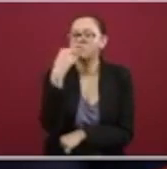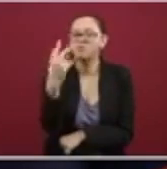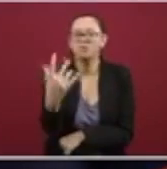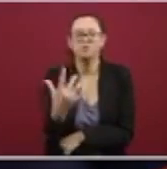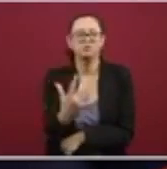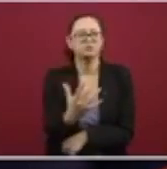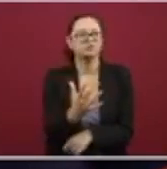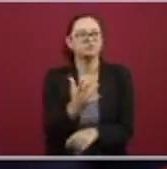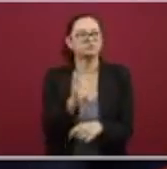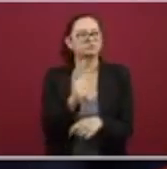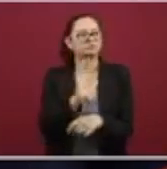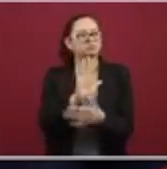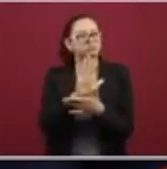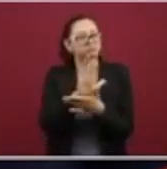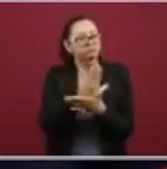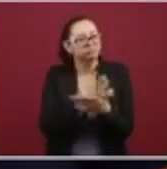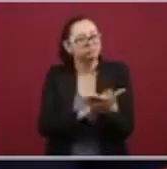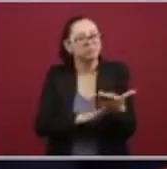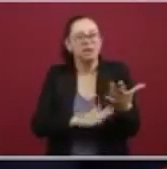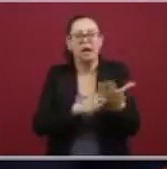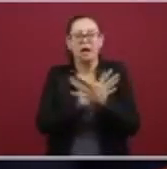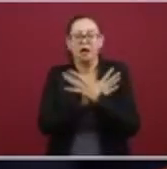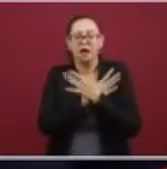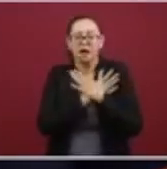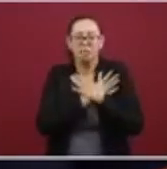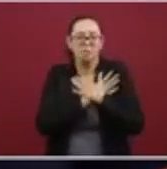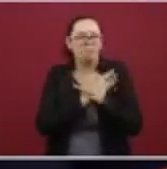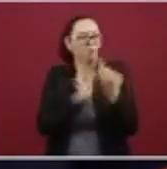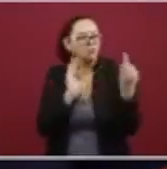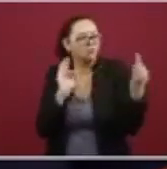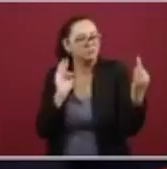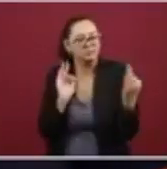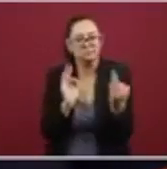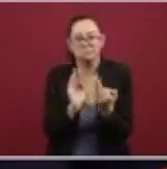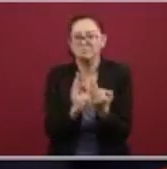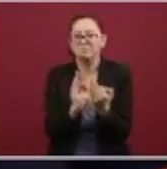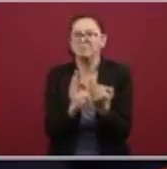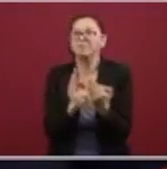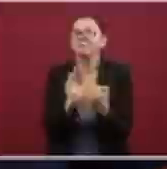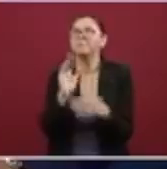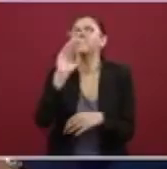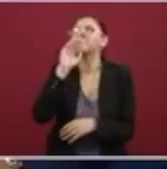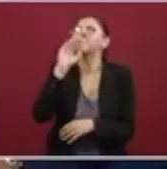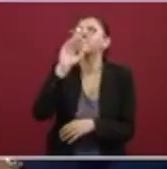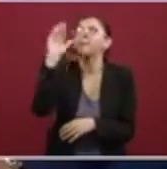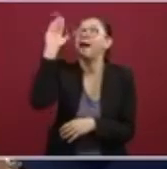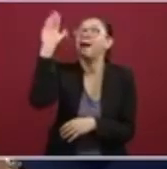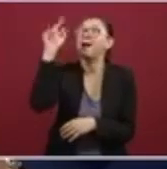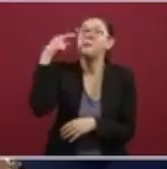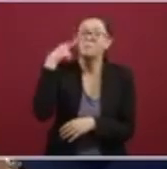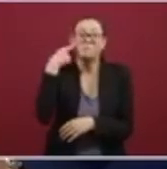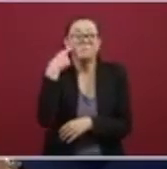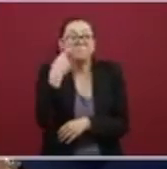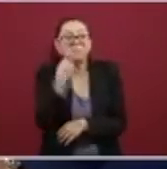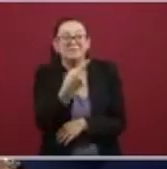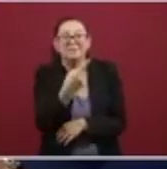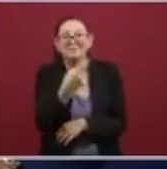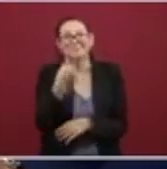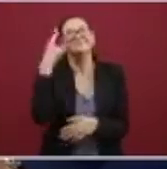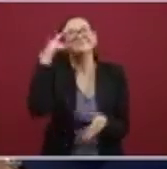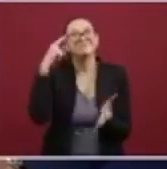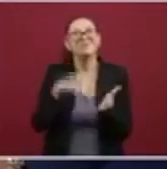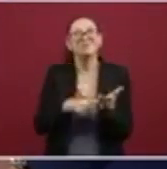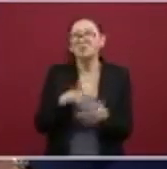tan importante, con amor, con cercanía. Mira, mamá, yo creo que has de estar muy